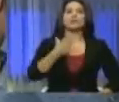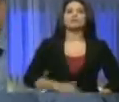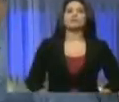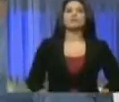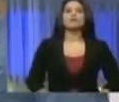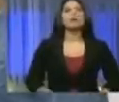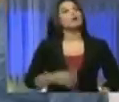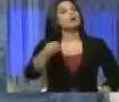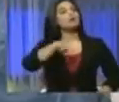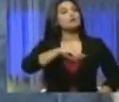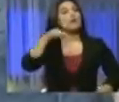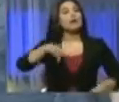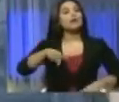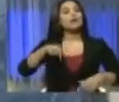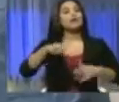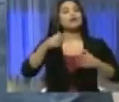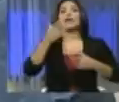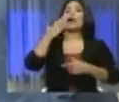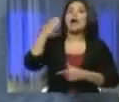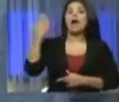aquí con la espada